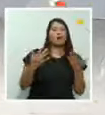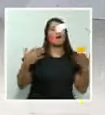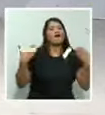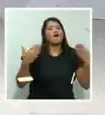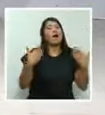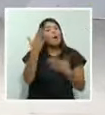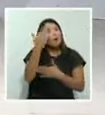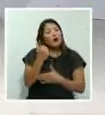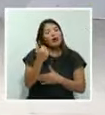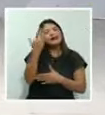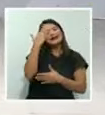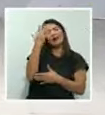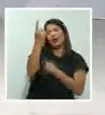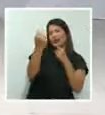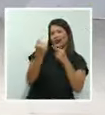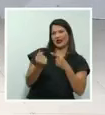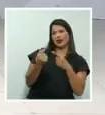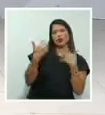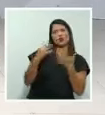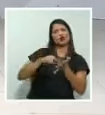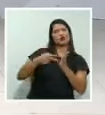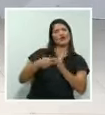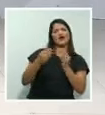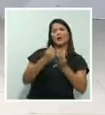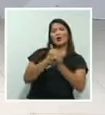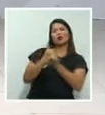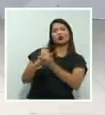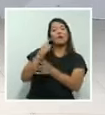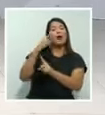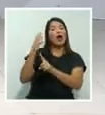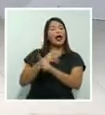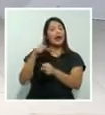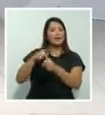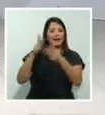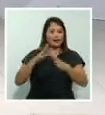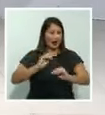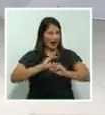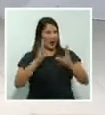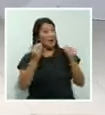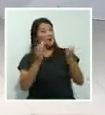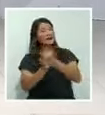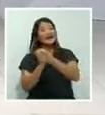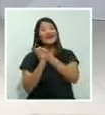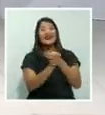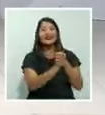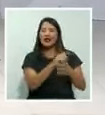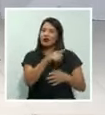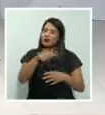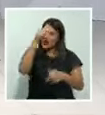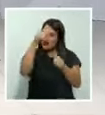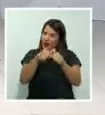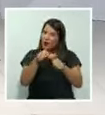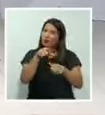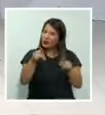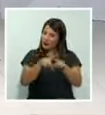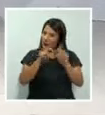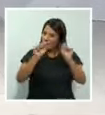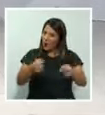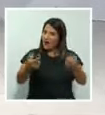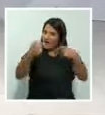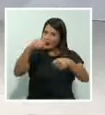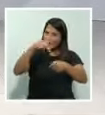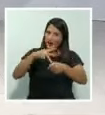que esos platitos, Meli, son de mucha ayuda para cada uno de los participantes que vienen. Muchas felicidades y recuerde que usted también puede ser uno de ellos. Aquí